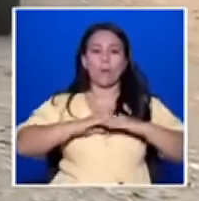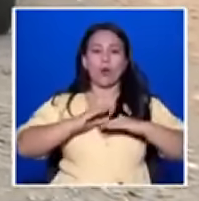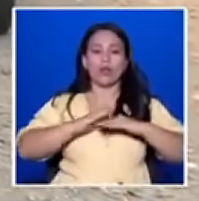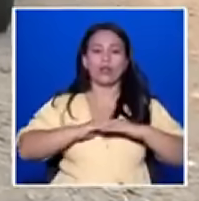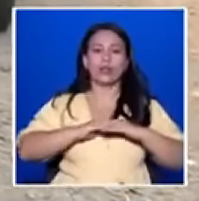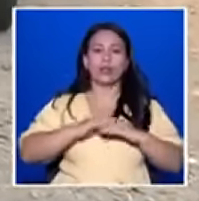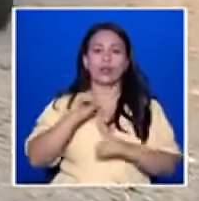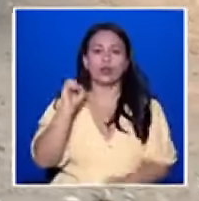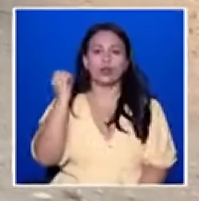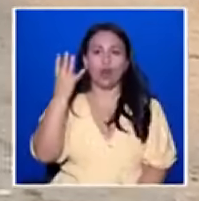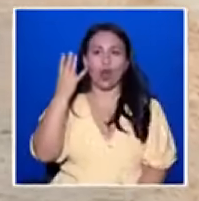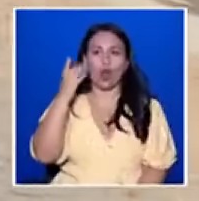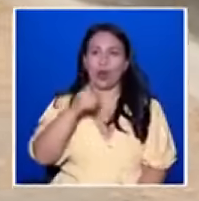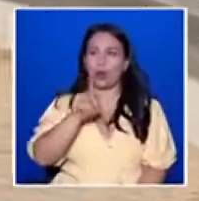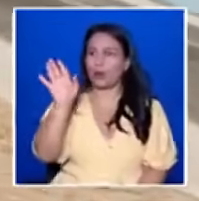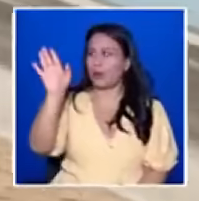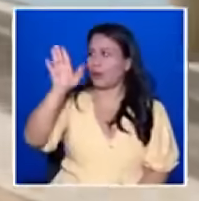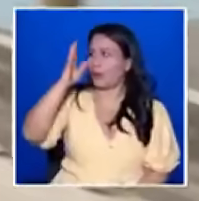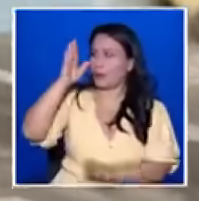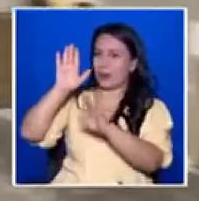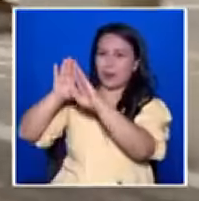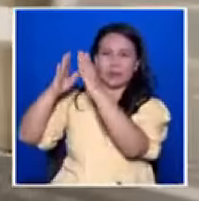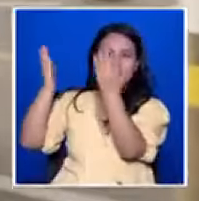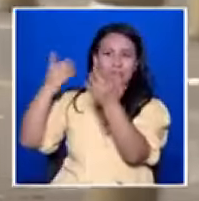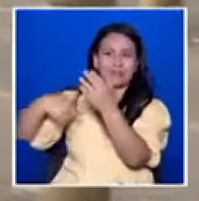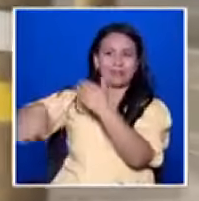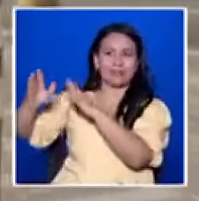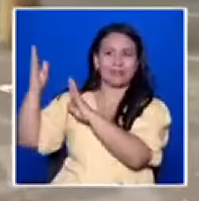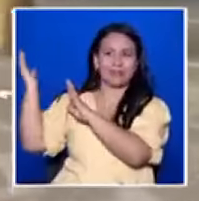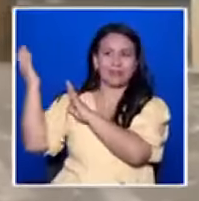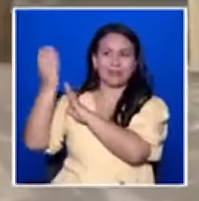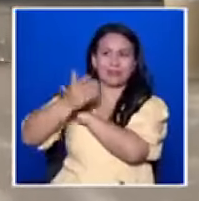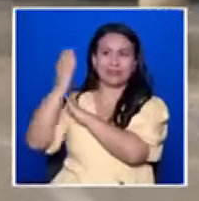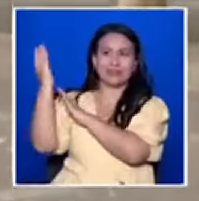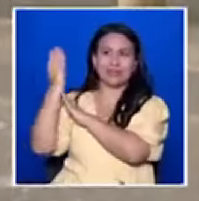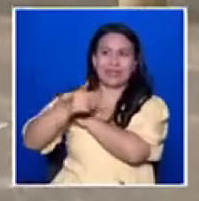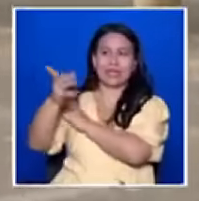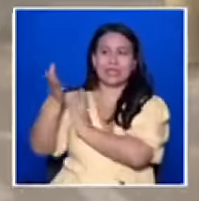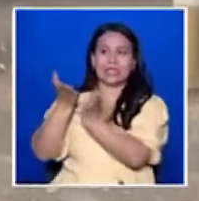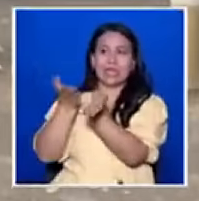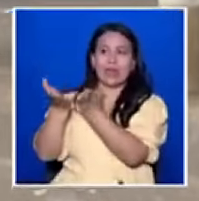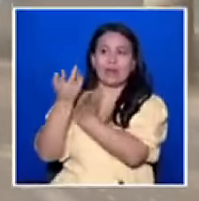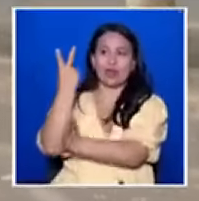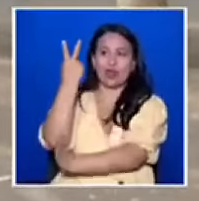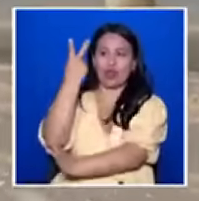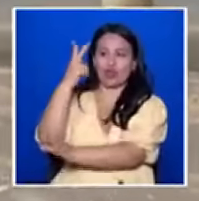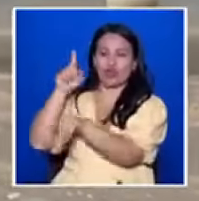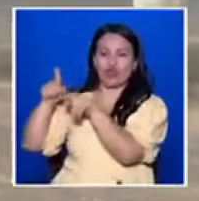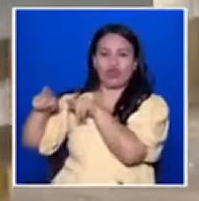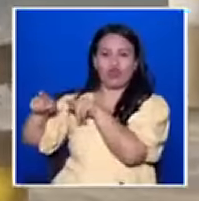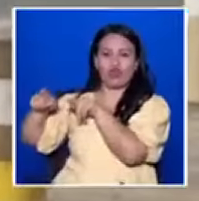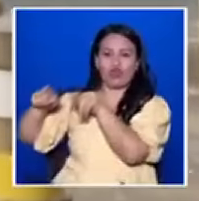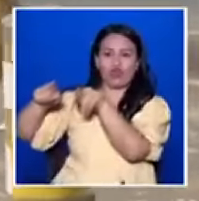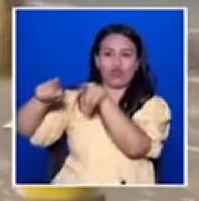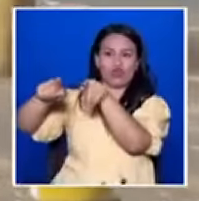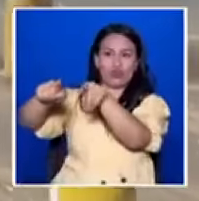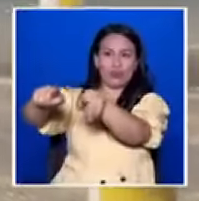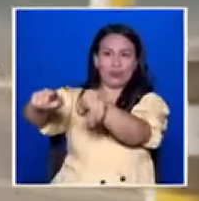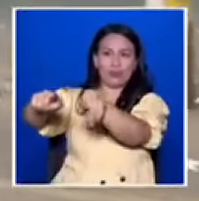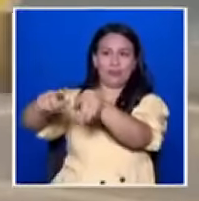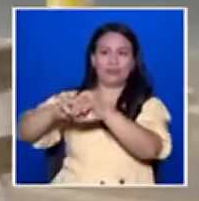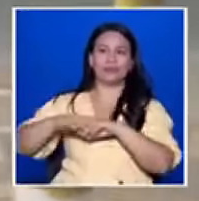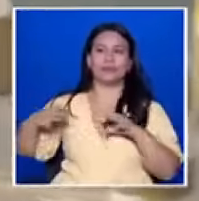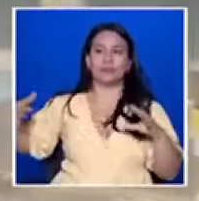el sitio donde las rutas de servicio, que son 2 carriles,